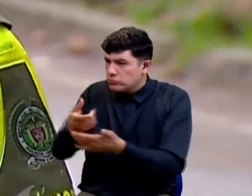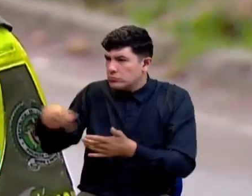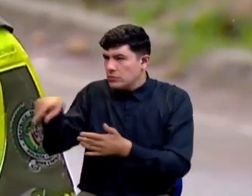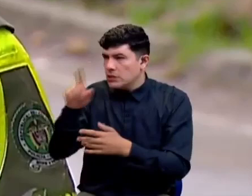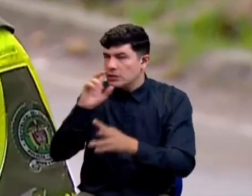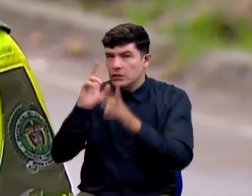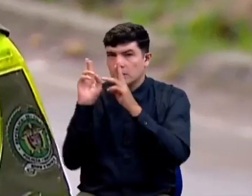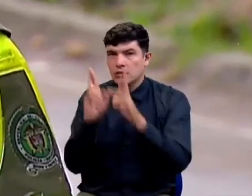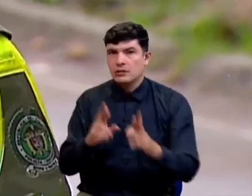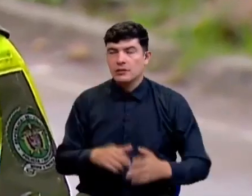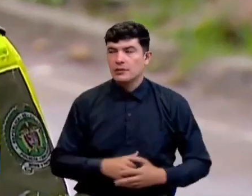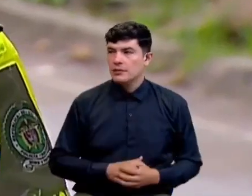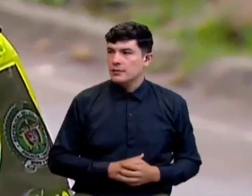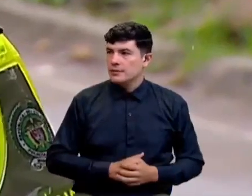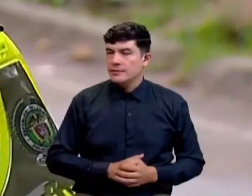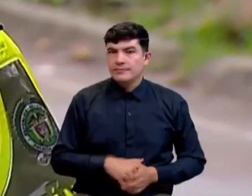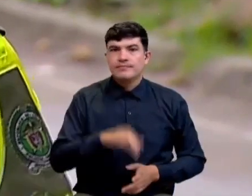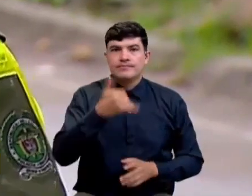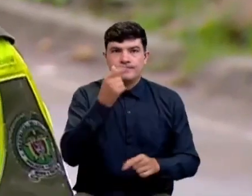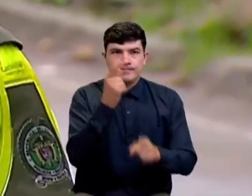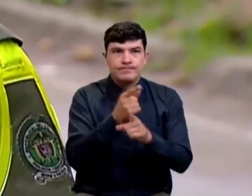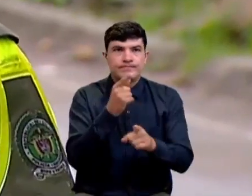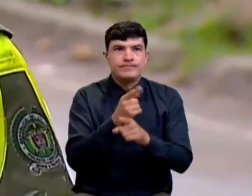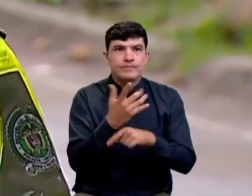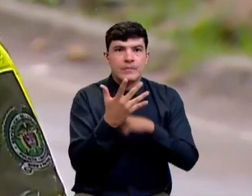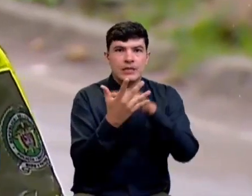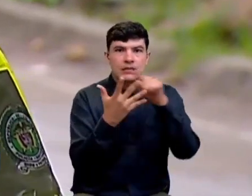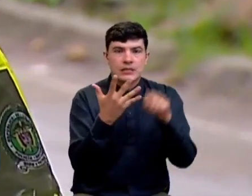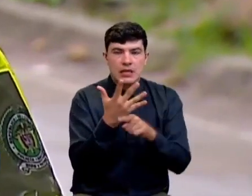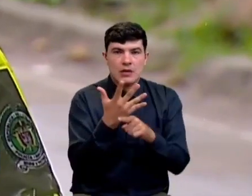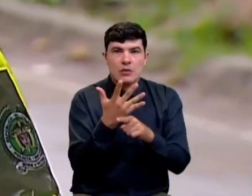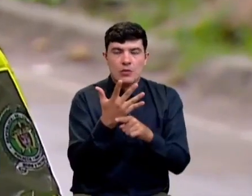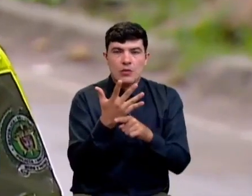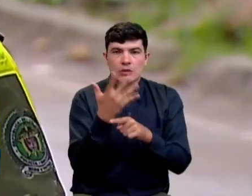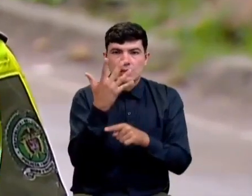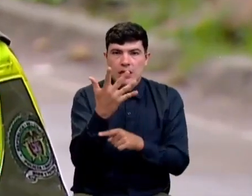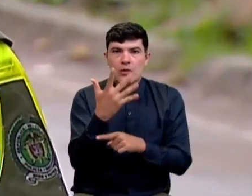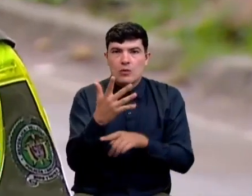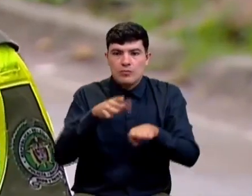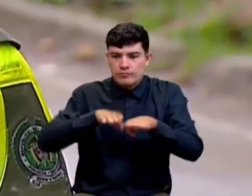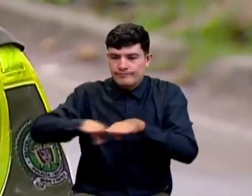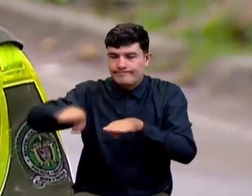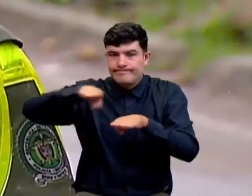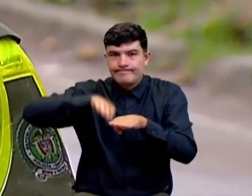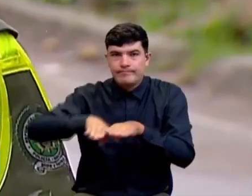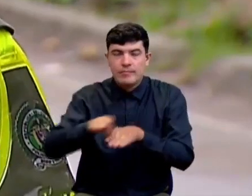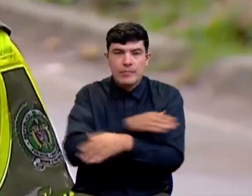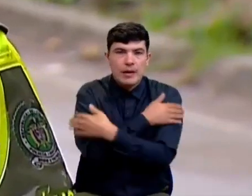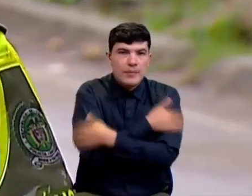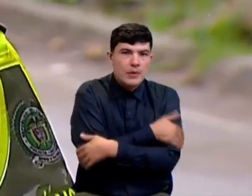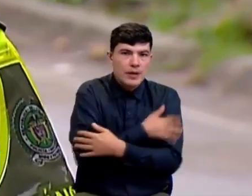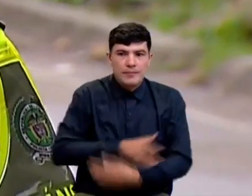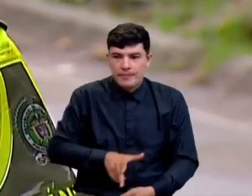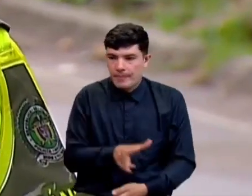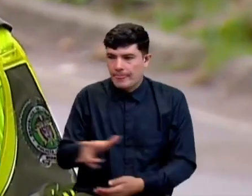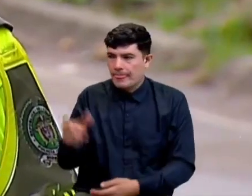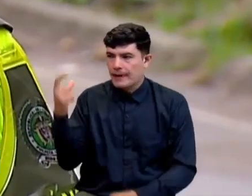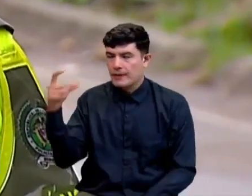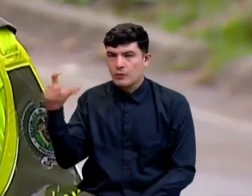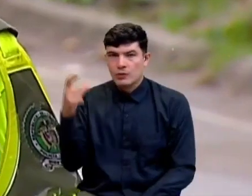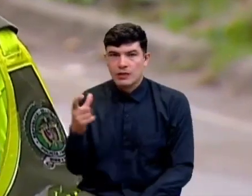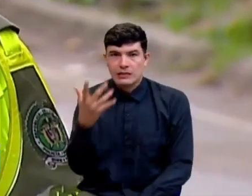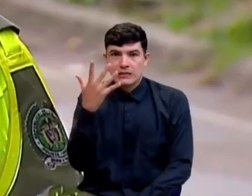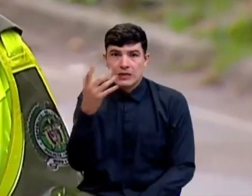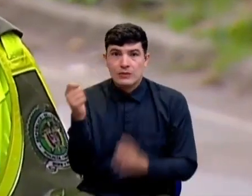cuenta de pronto al movilizarse? Sí, tenemos 5 pasos a un carril desde la vía Pamplona a Cúcuta. Esos 5 pasos a un carril,